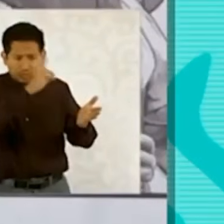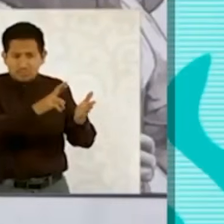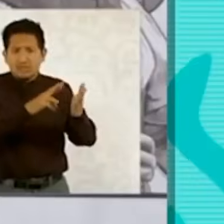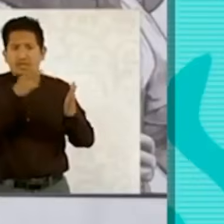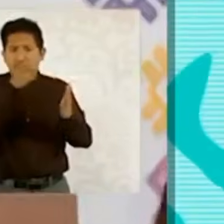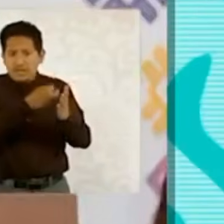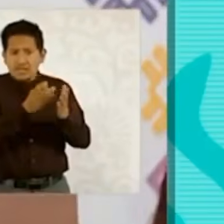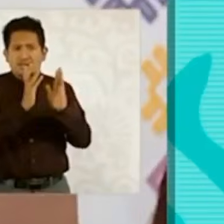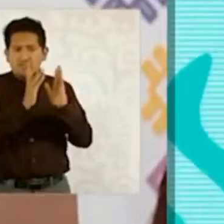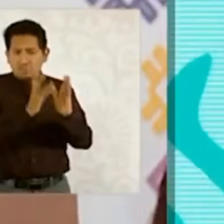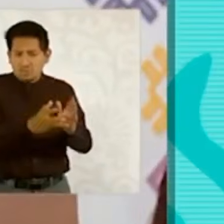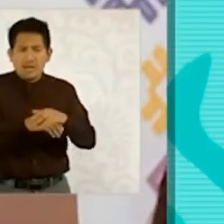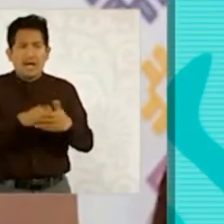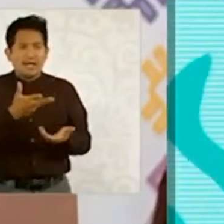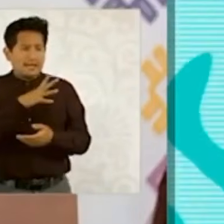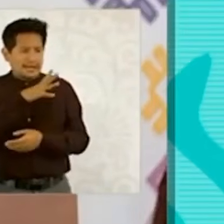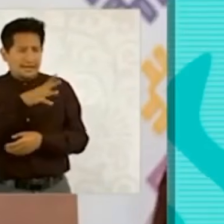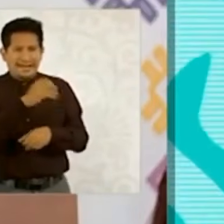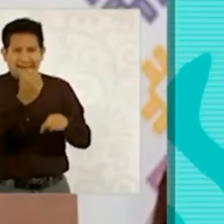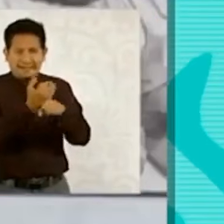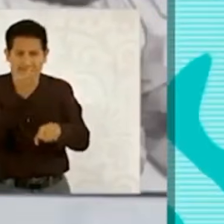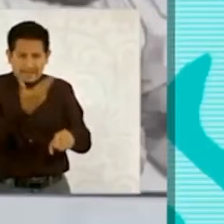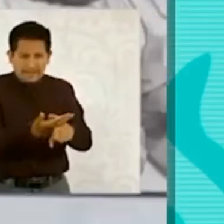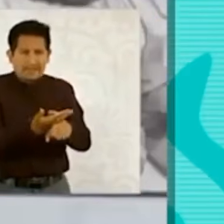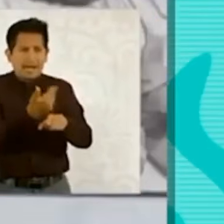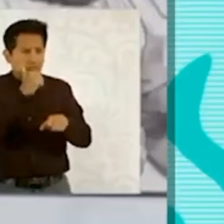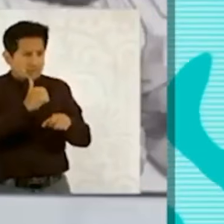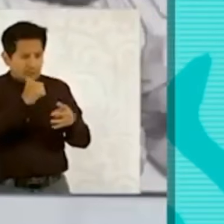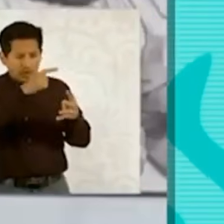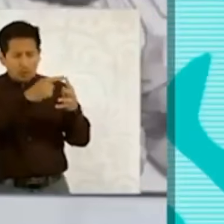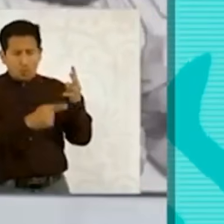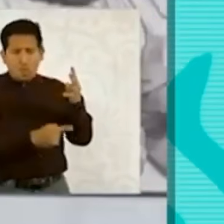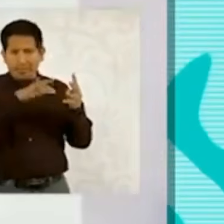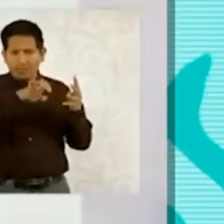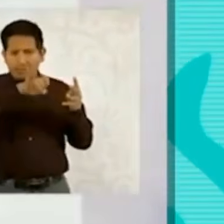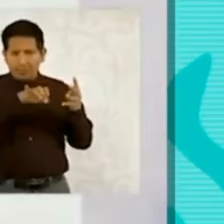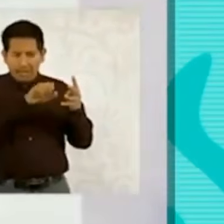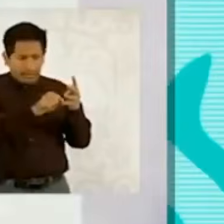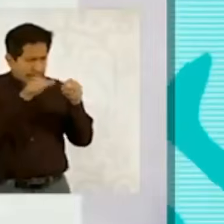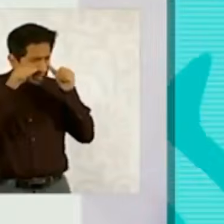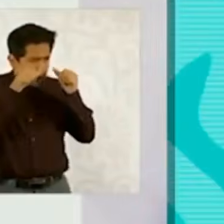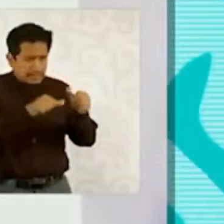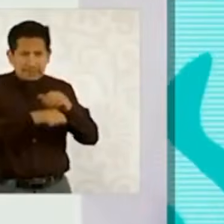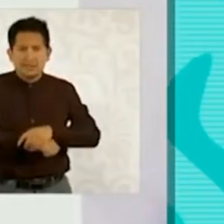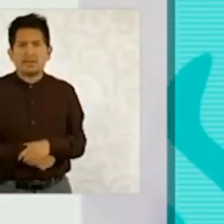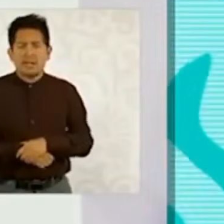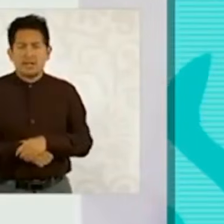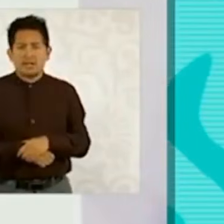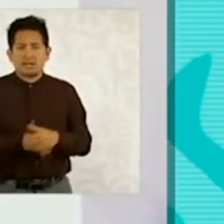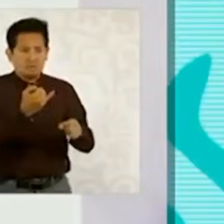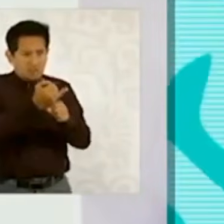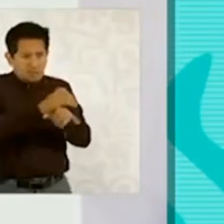sustentada, ayer lo dijo el general secretario, en los 4 ejes: atención a las causas, fortalecimiento de la Guardia, inteligencia